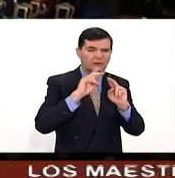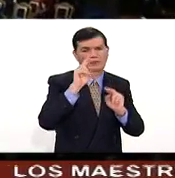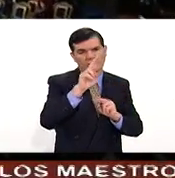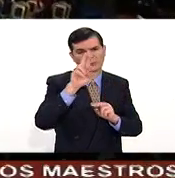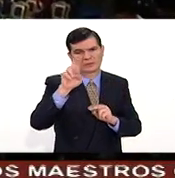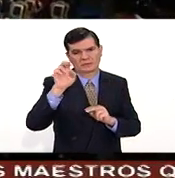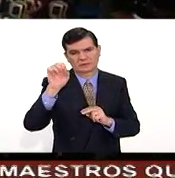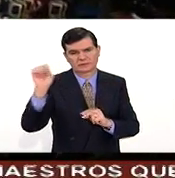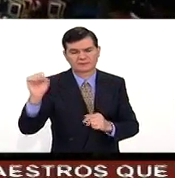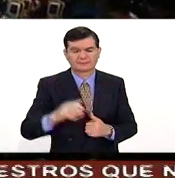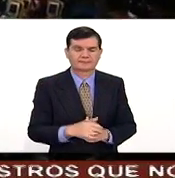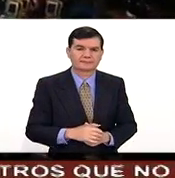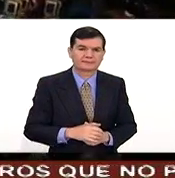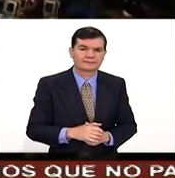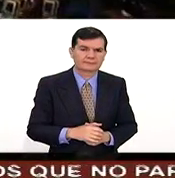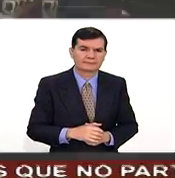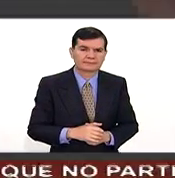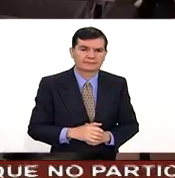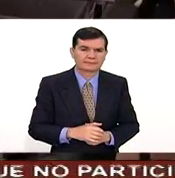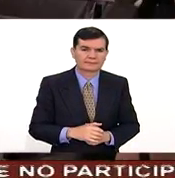Socialistas Soviéticas.